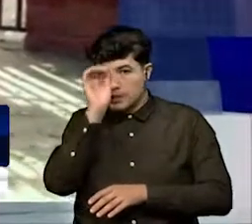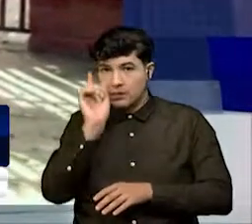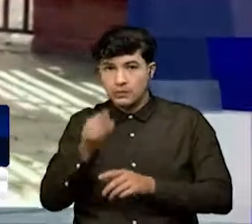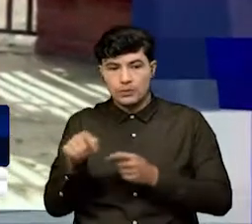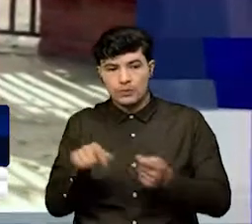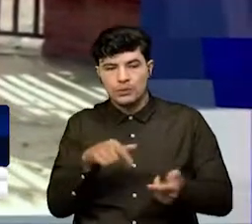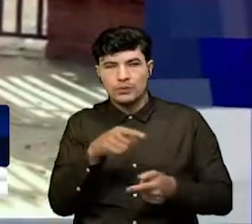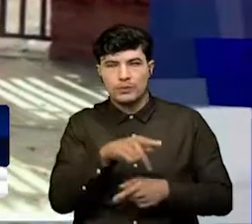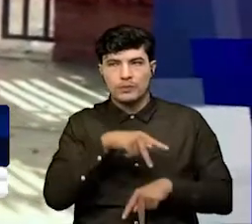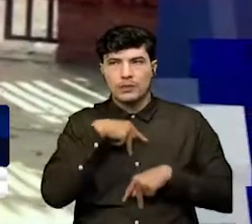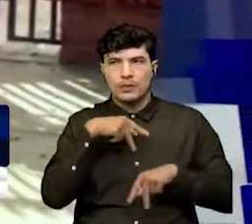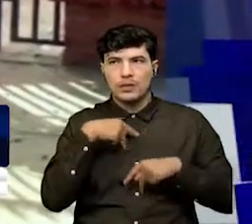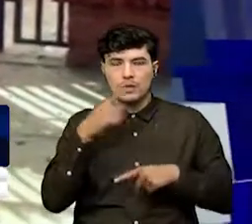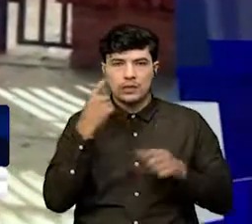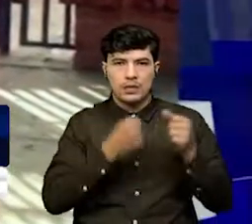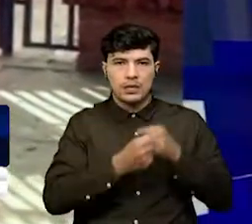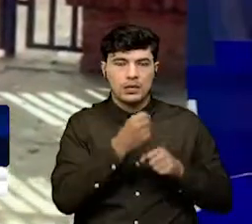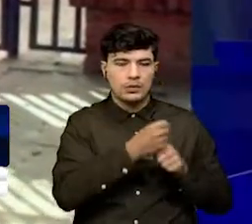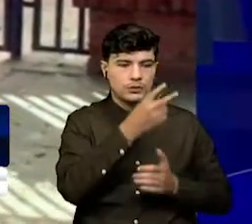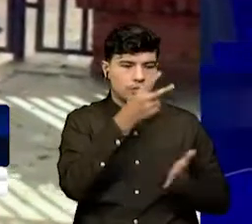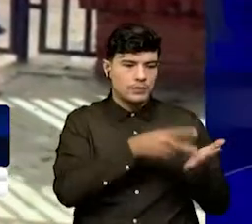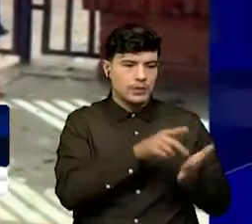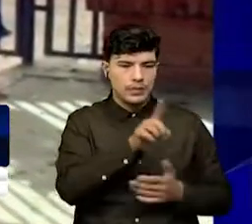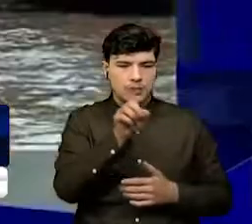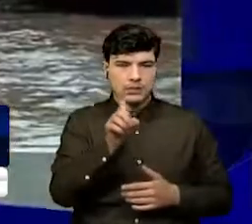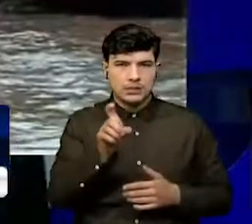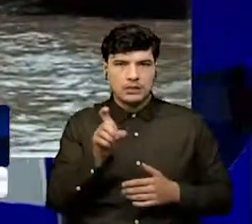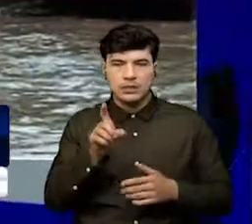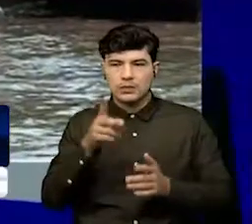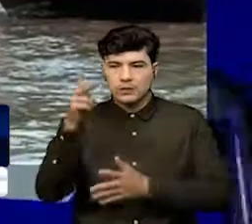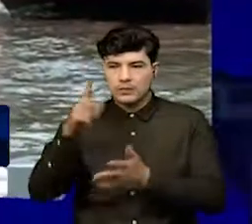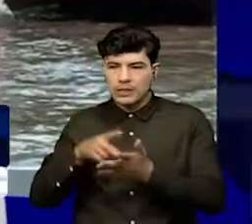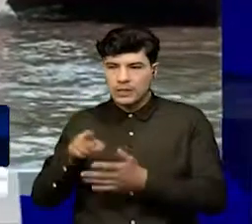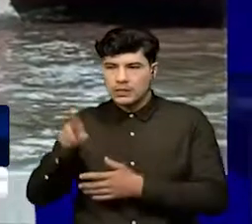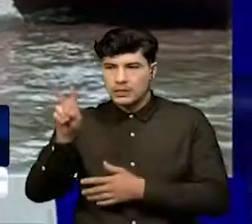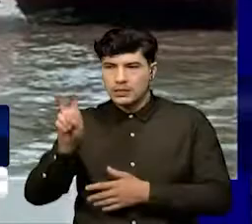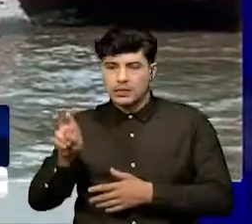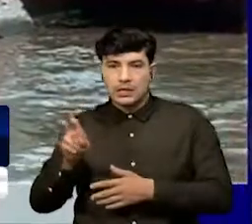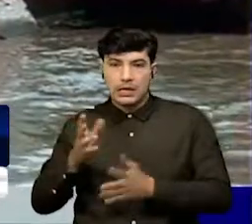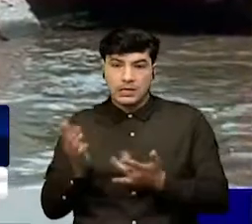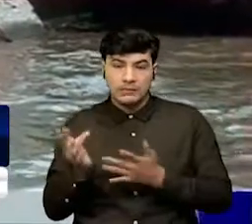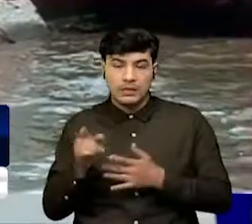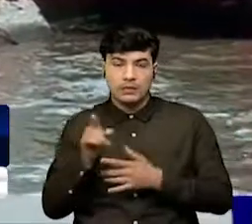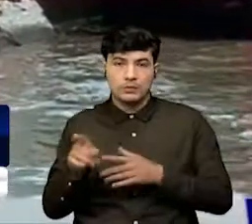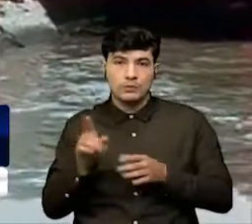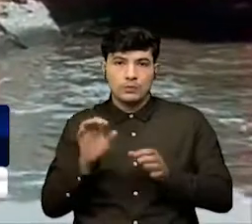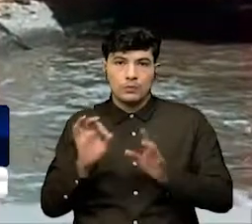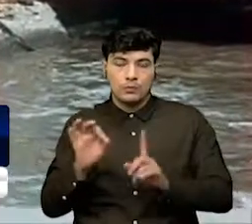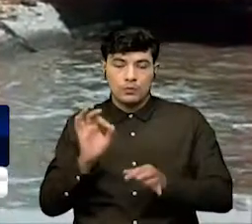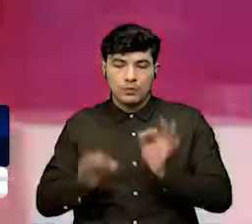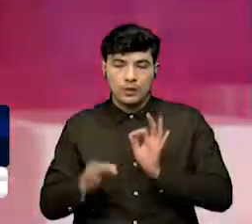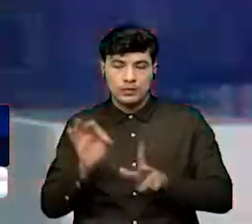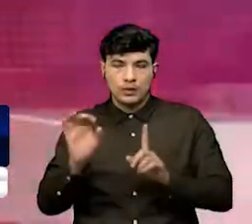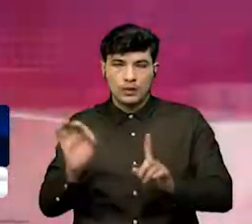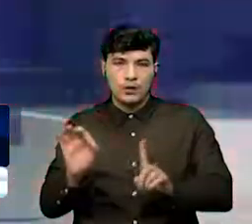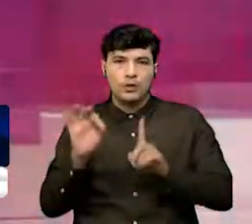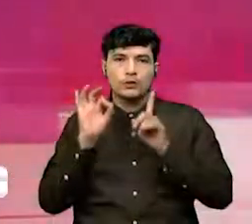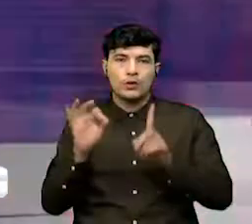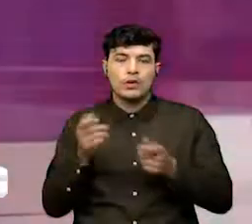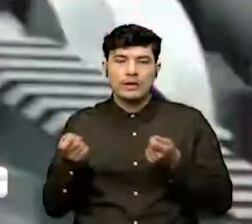cuentas personales entre los años 2016 y 2017. Se espera la decisión del juez de control de garantías sobre este